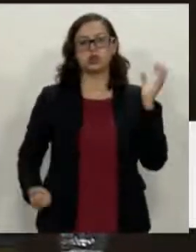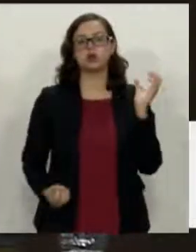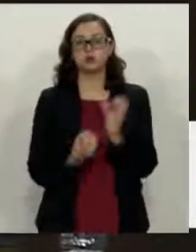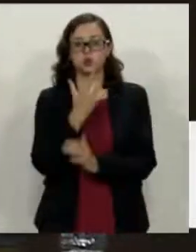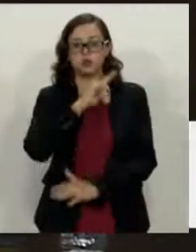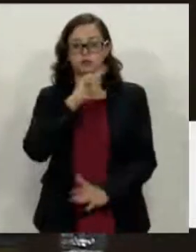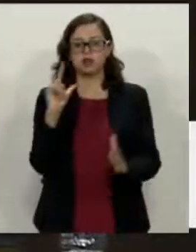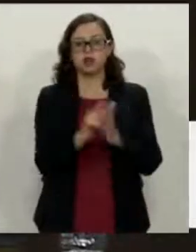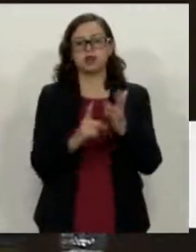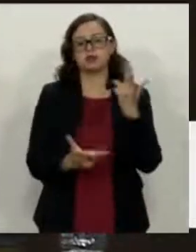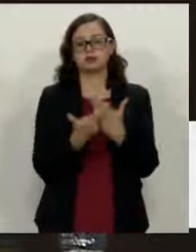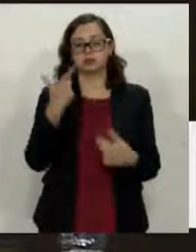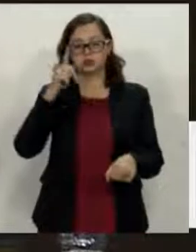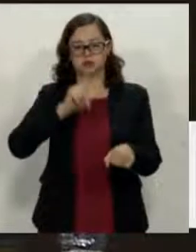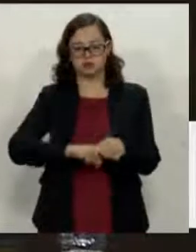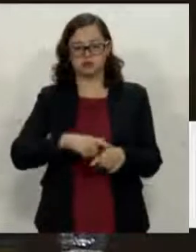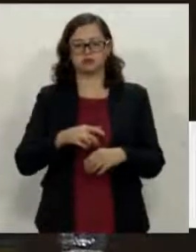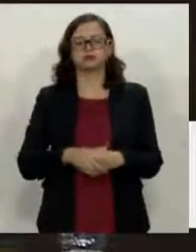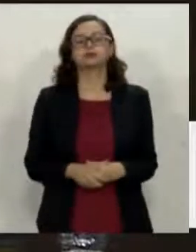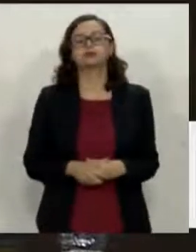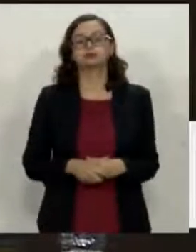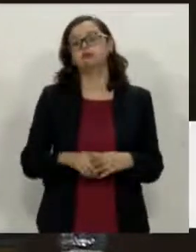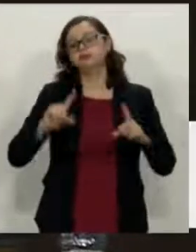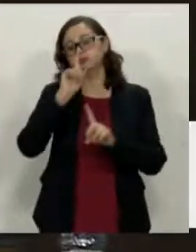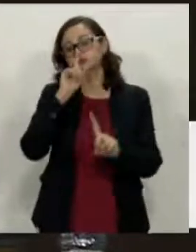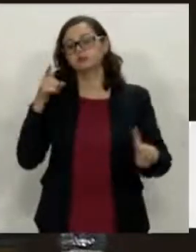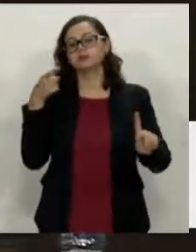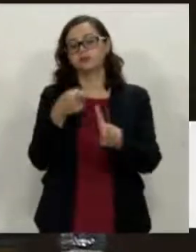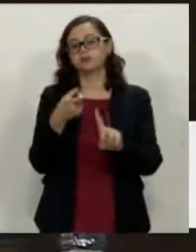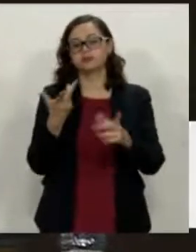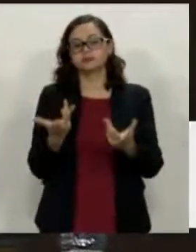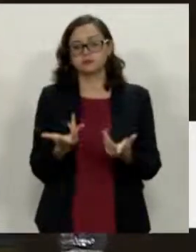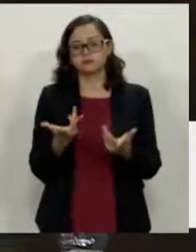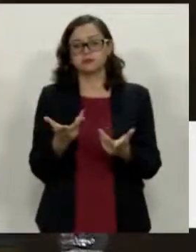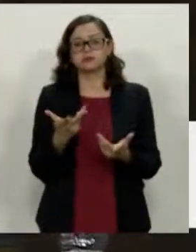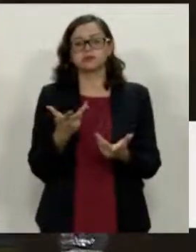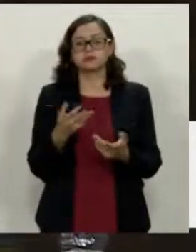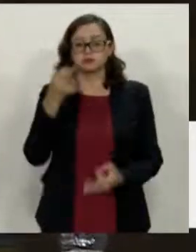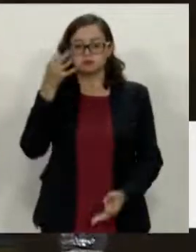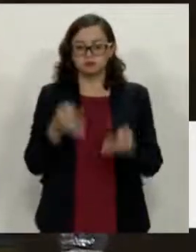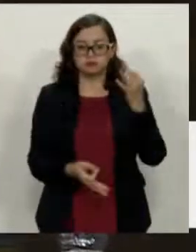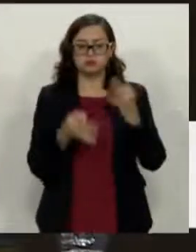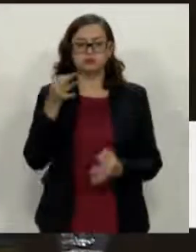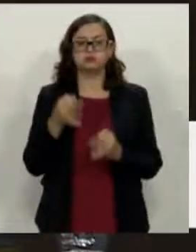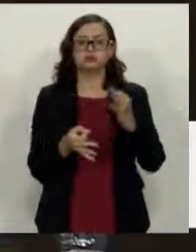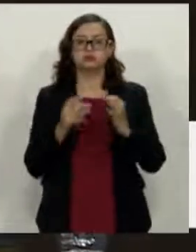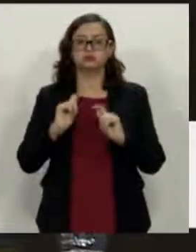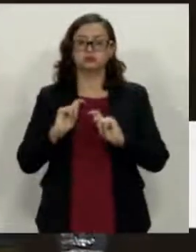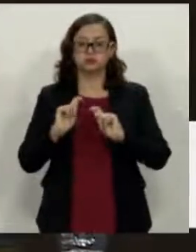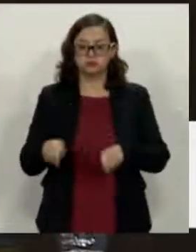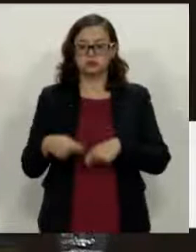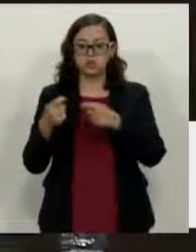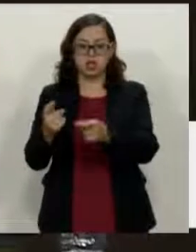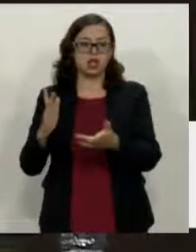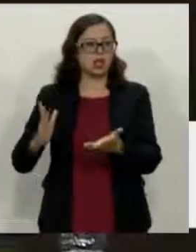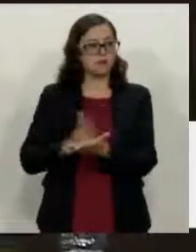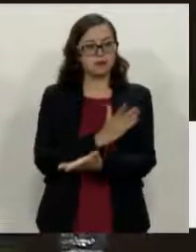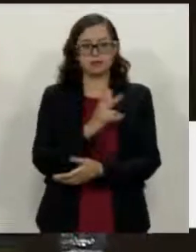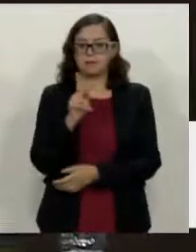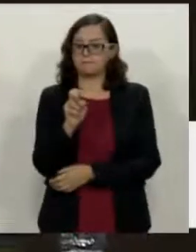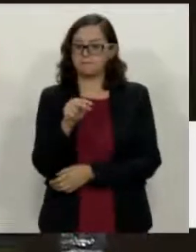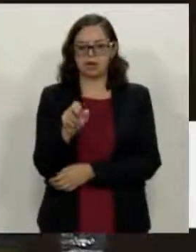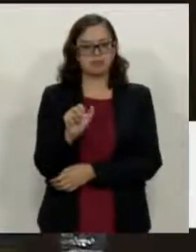de Dominio, cuya figura funcionará mediante procedimiento jurisdiccional distinto al procedimiento